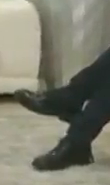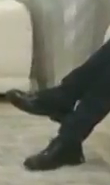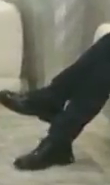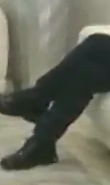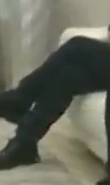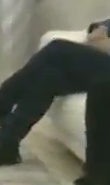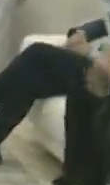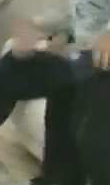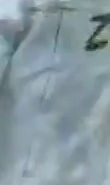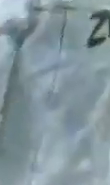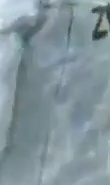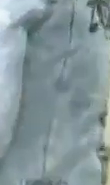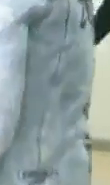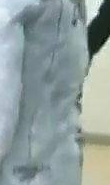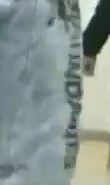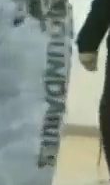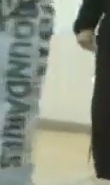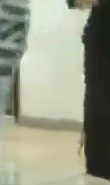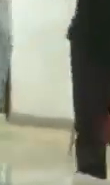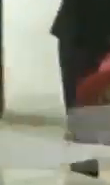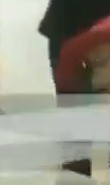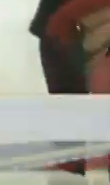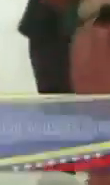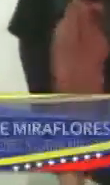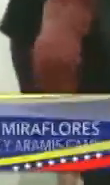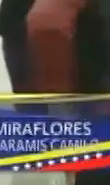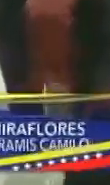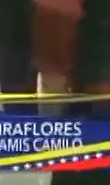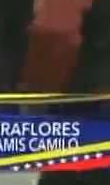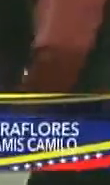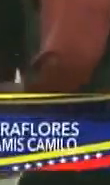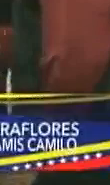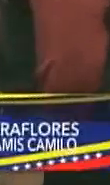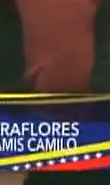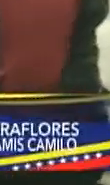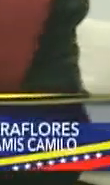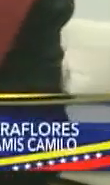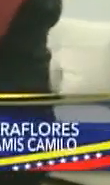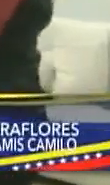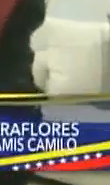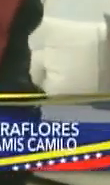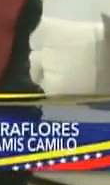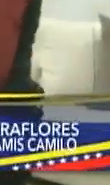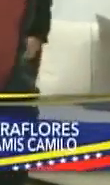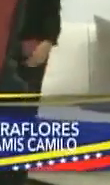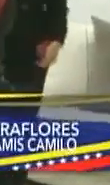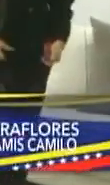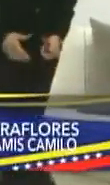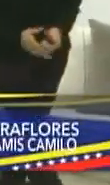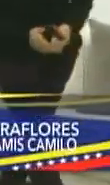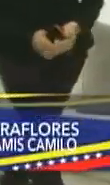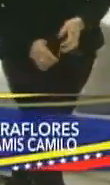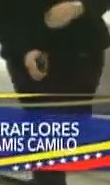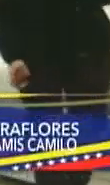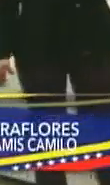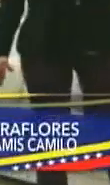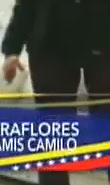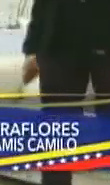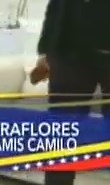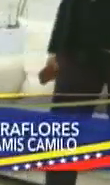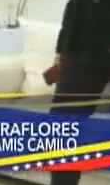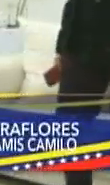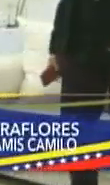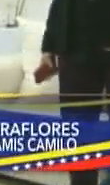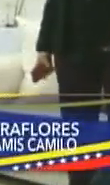de Venezuela, Nicolás Maduro, recibe a los exponentes del merengue, Omar Enrique, Bonny Cepeda,